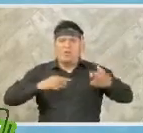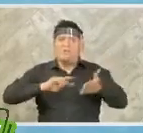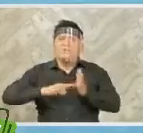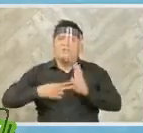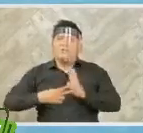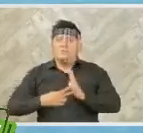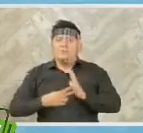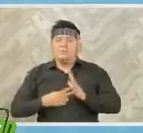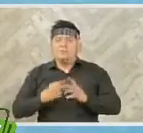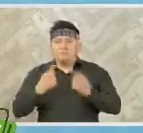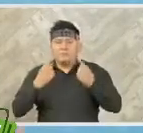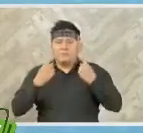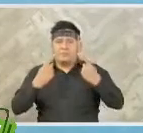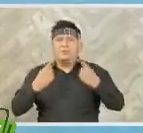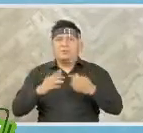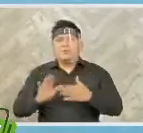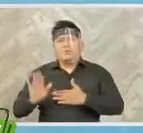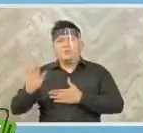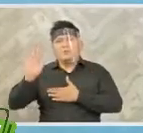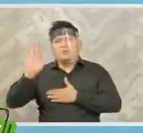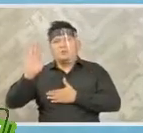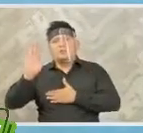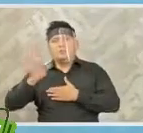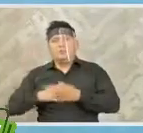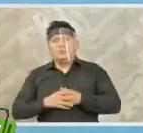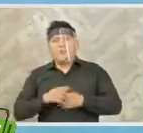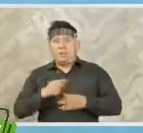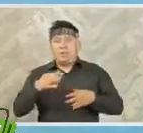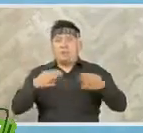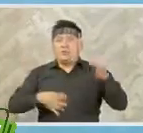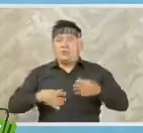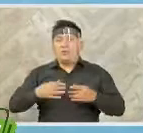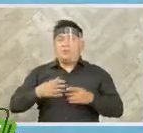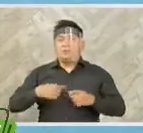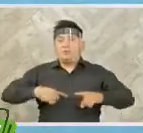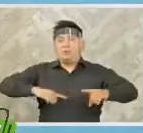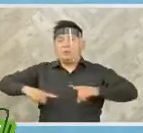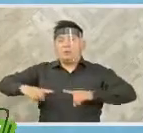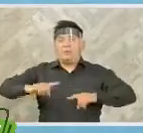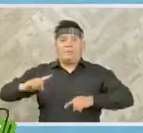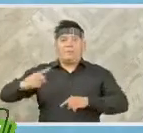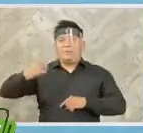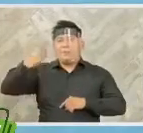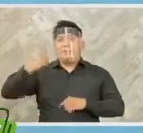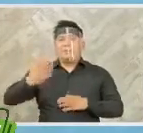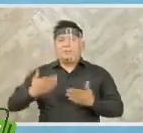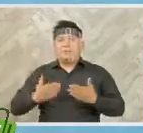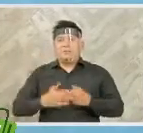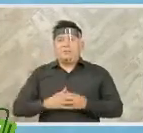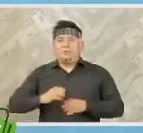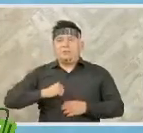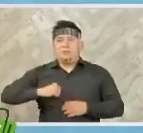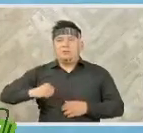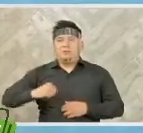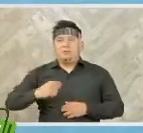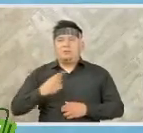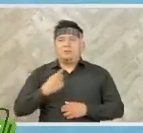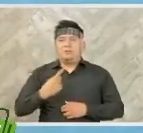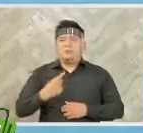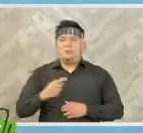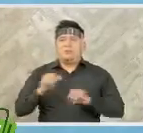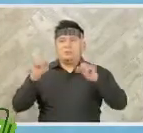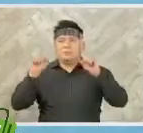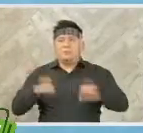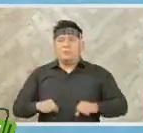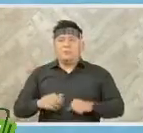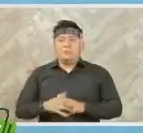normalmente se referencia a la rama jurisdiccional, pero hay una justicia administrativa primaria garante de derechos que permite